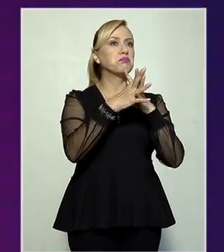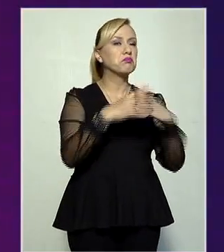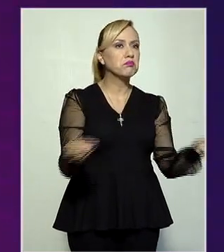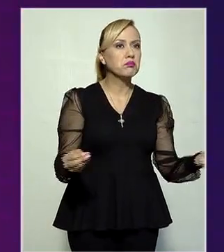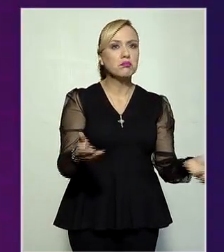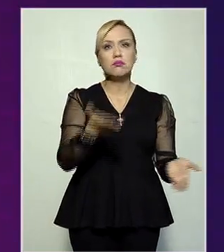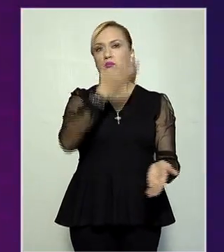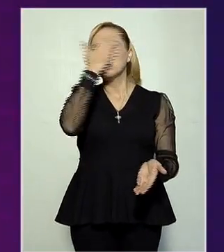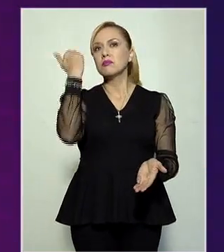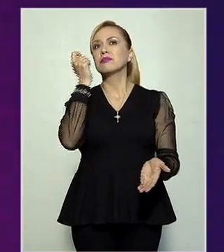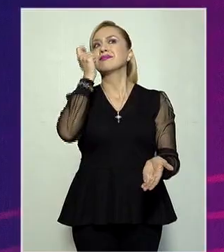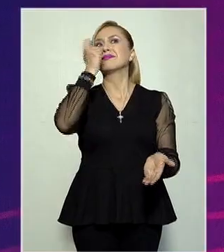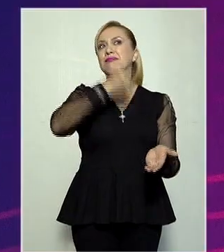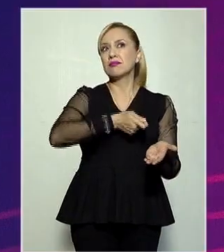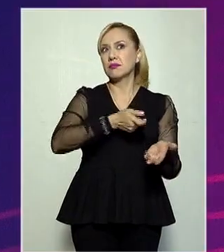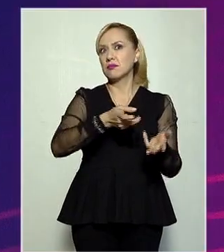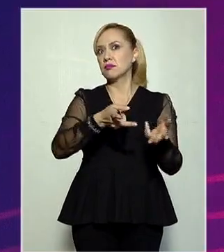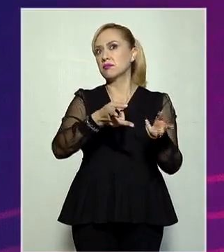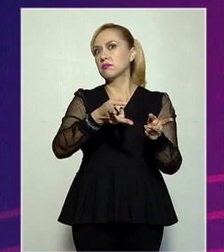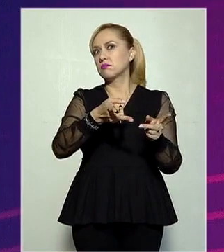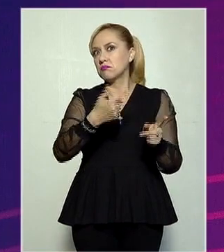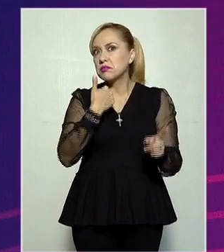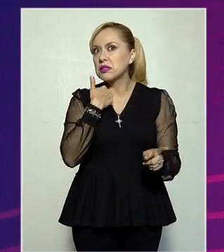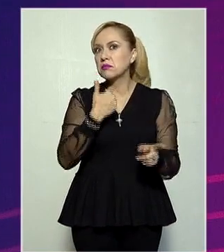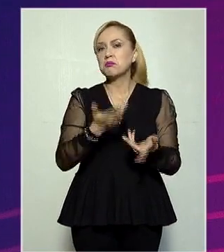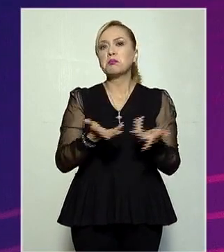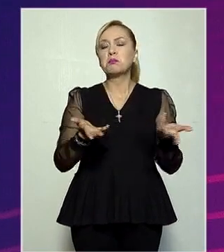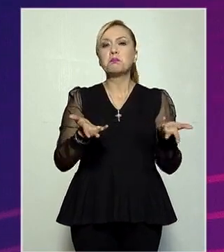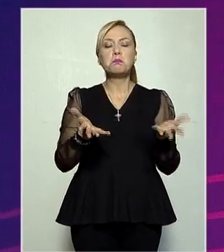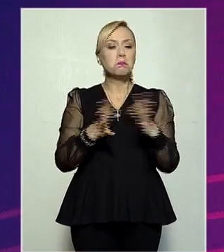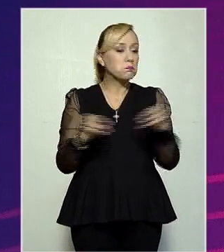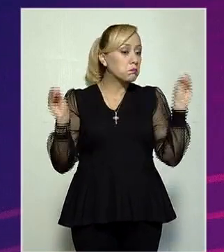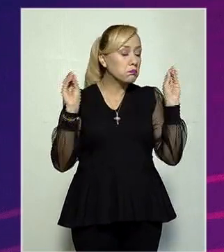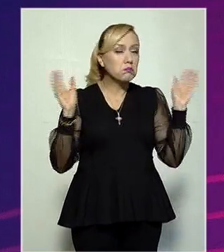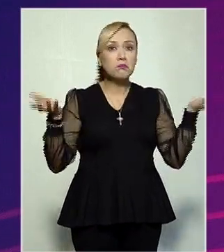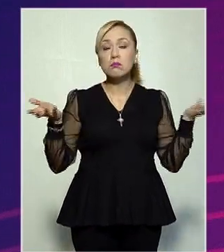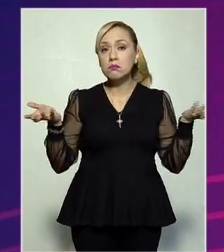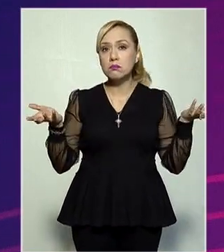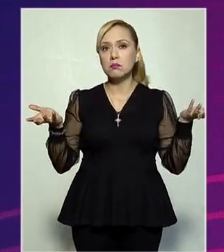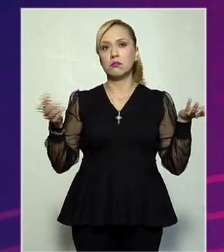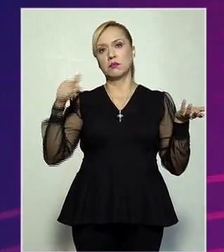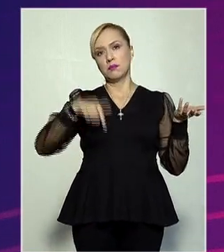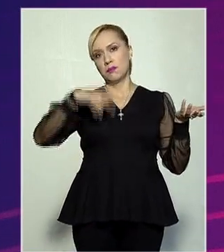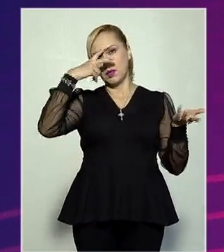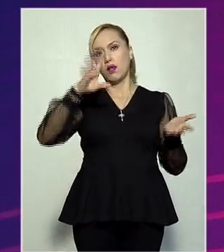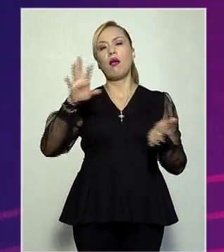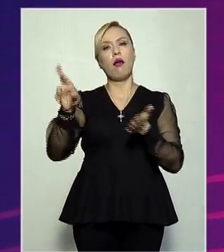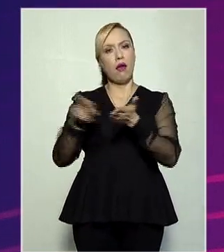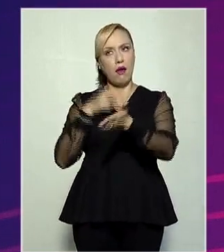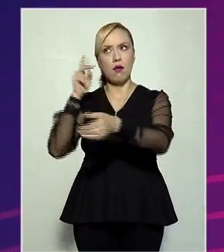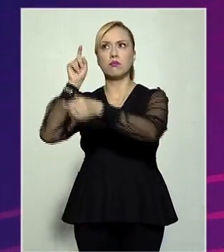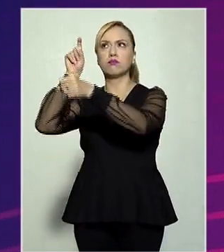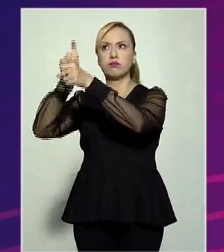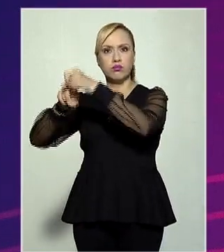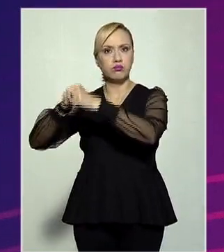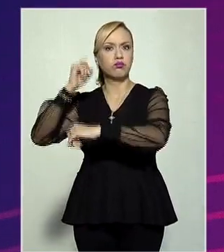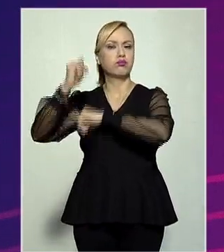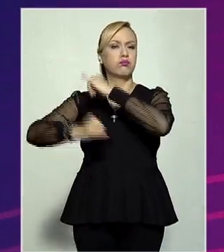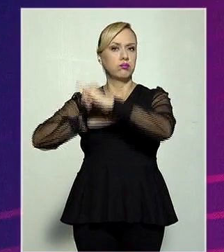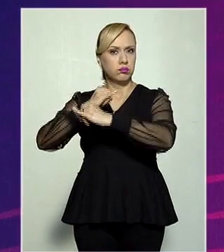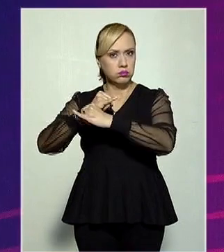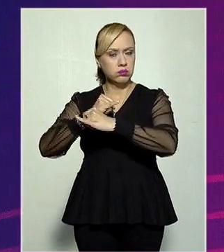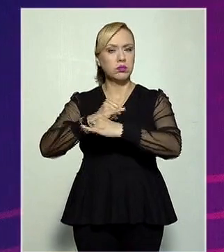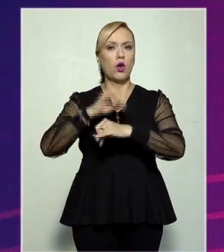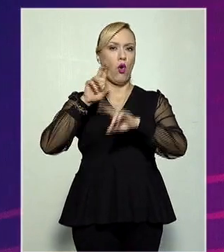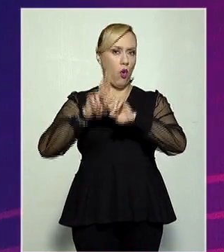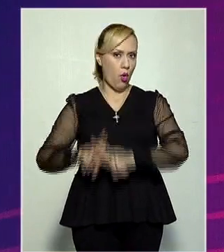un delito asociado a la ausencia, ¿no? Entonces, yo haría esa distinción. México ha ratificado ambas, tanto la internacional o la del sistema universal